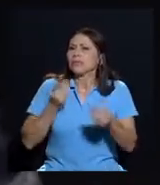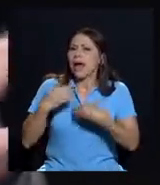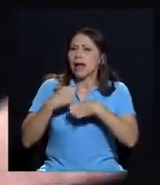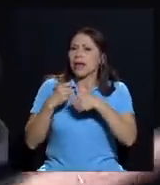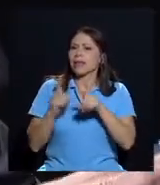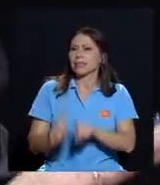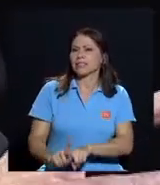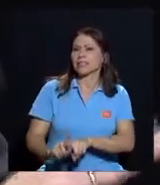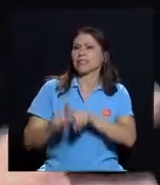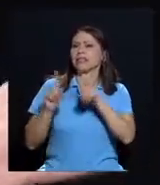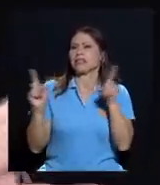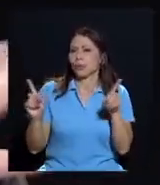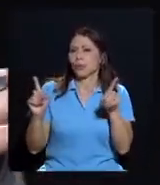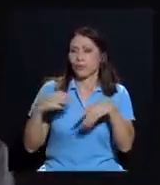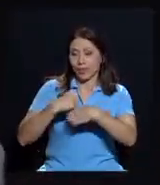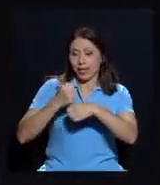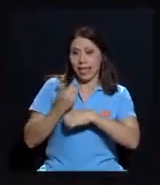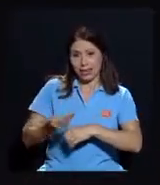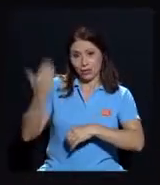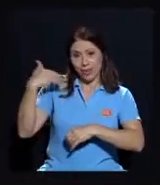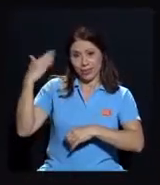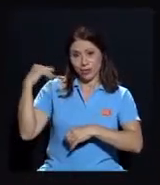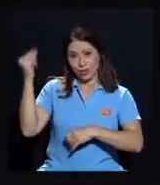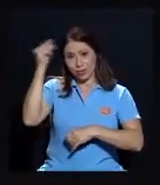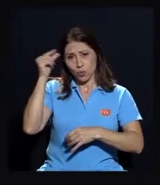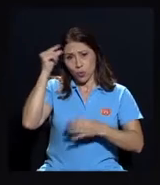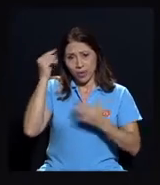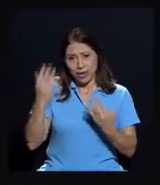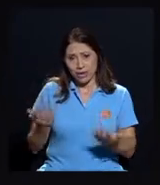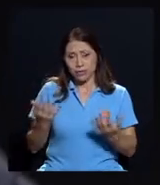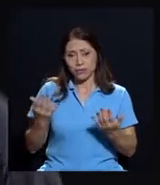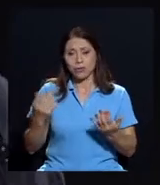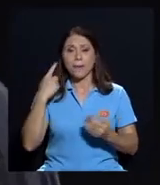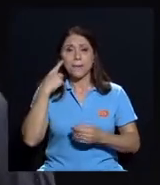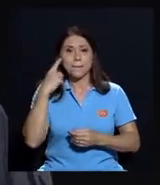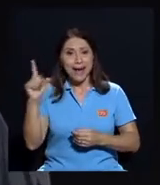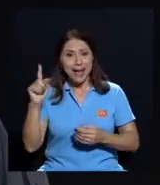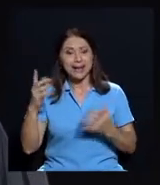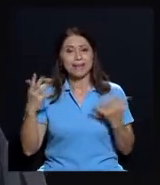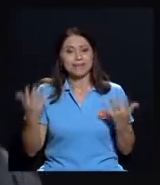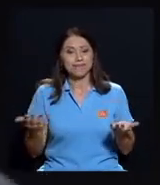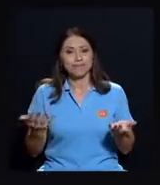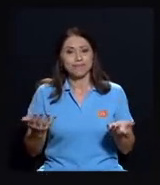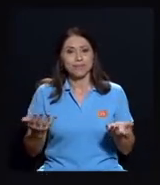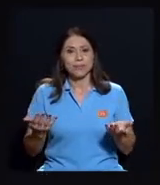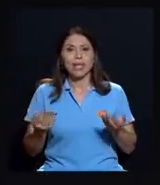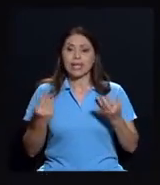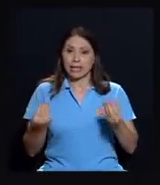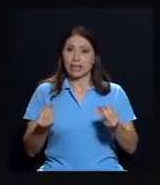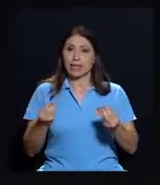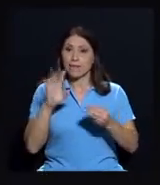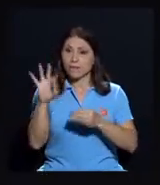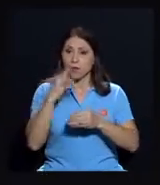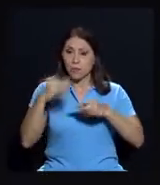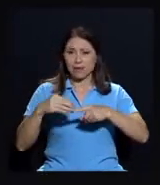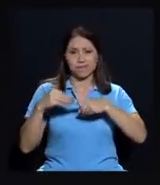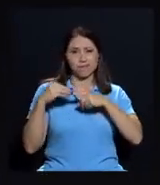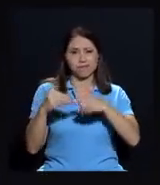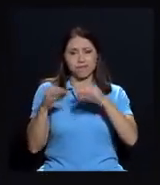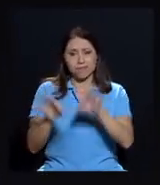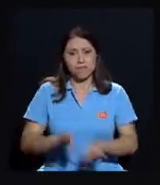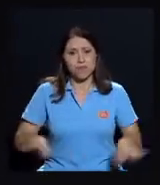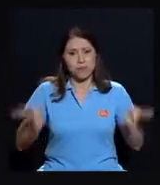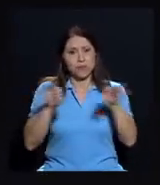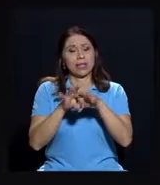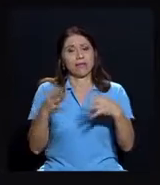a lo que han hecho las anteriores administraciones del gobierno para bajar los significativamente el número de